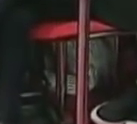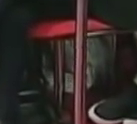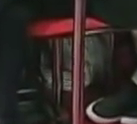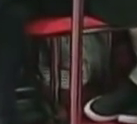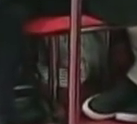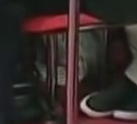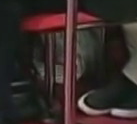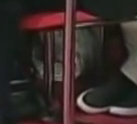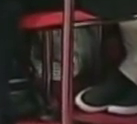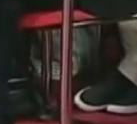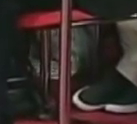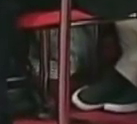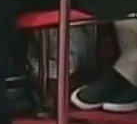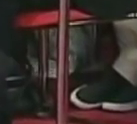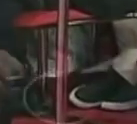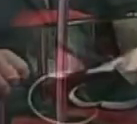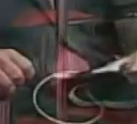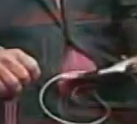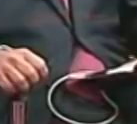Centenares de pronunciamientos.